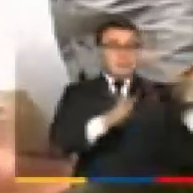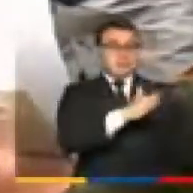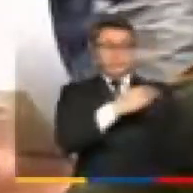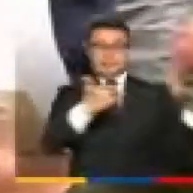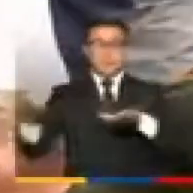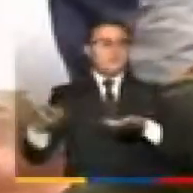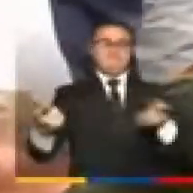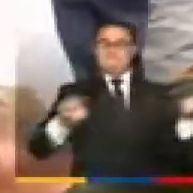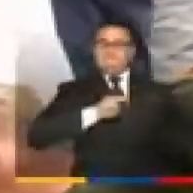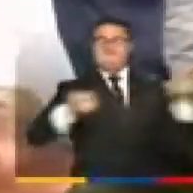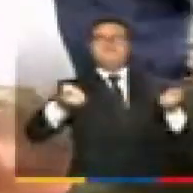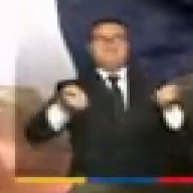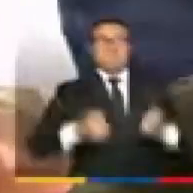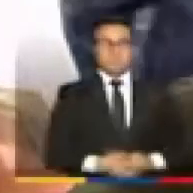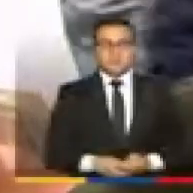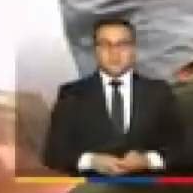Contrarrestar